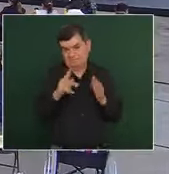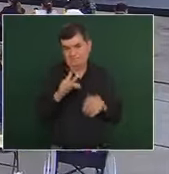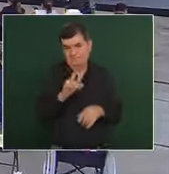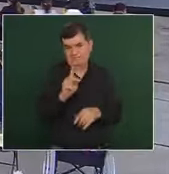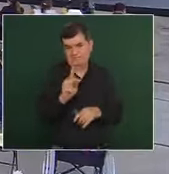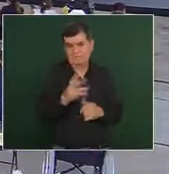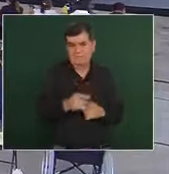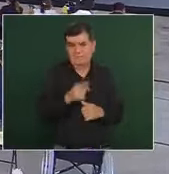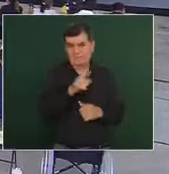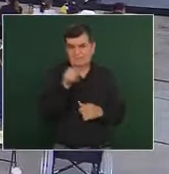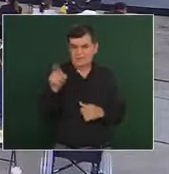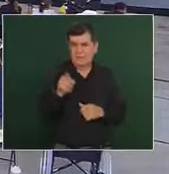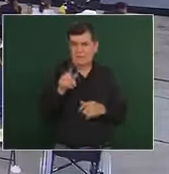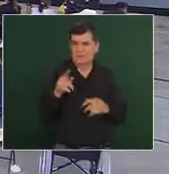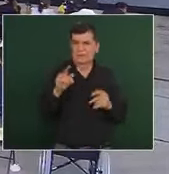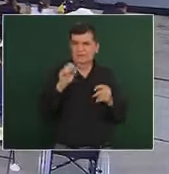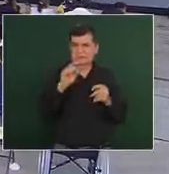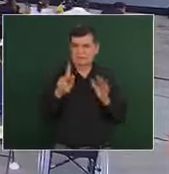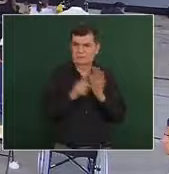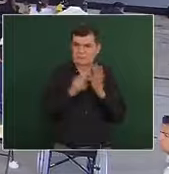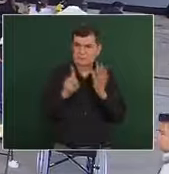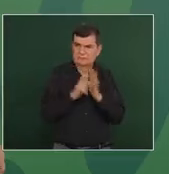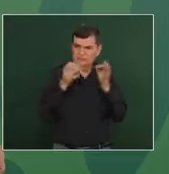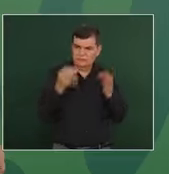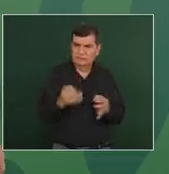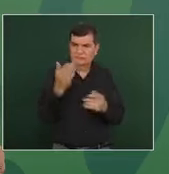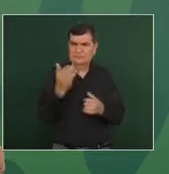porque ustedes sí son periodistas,